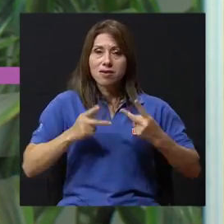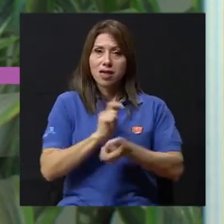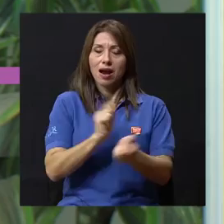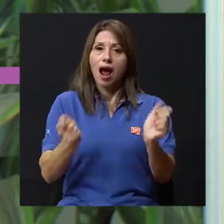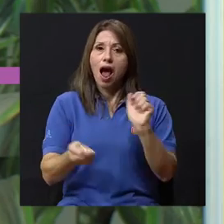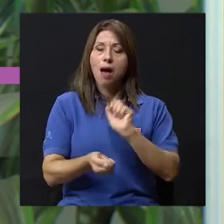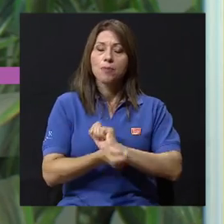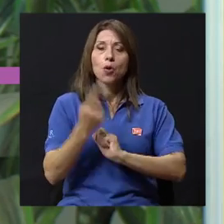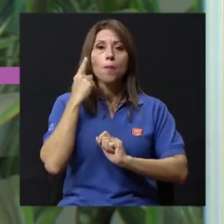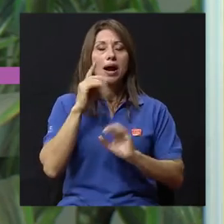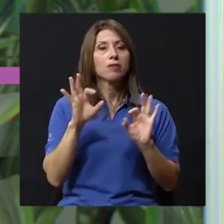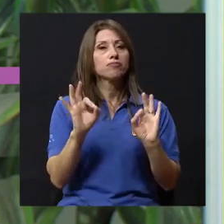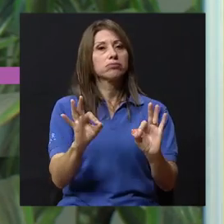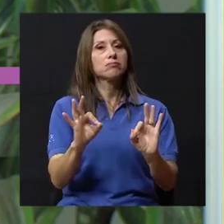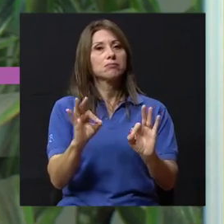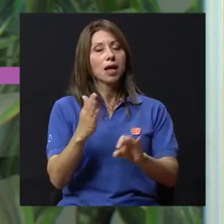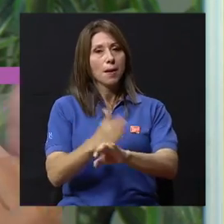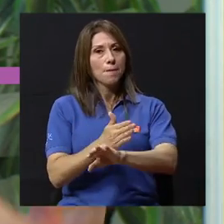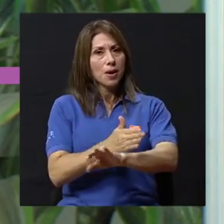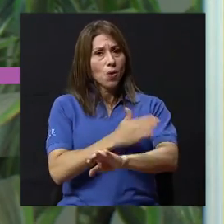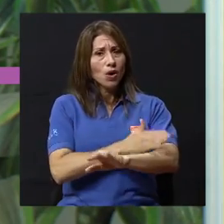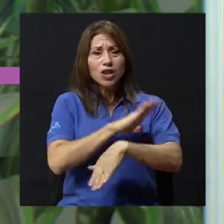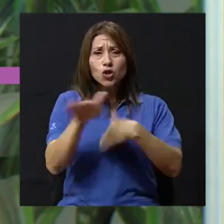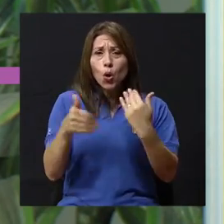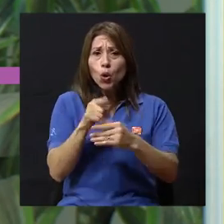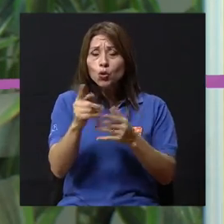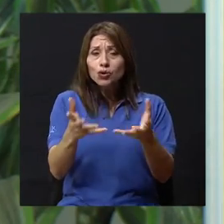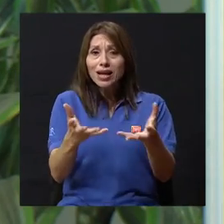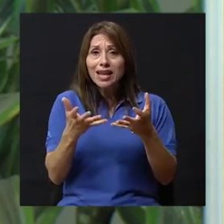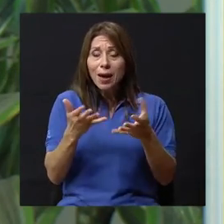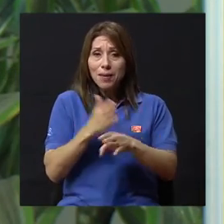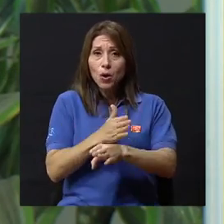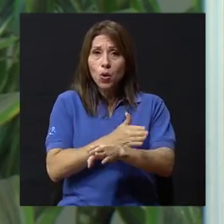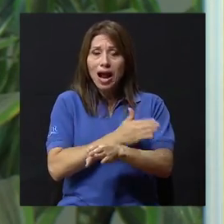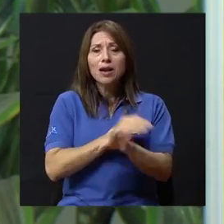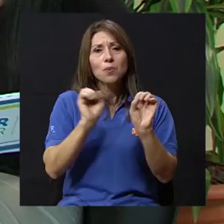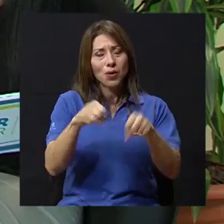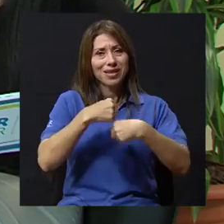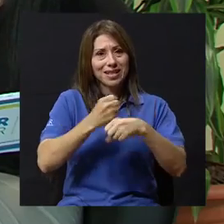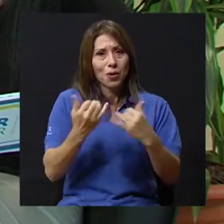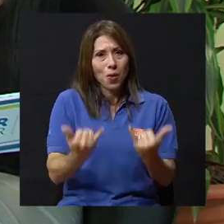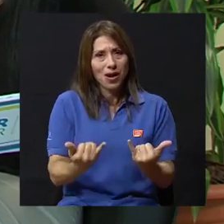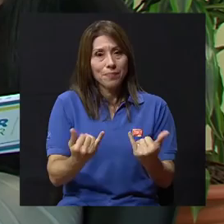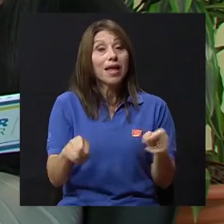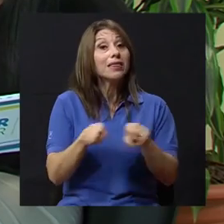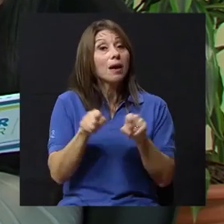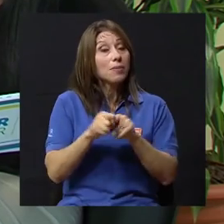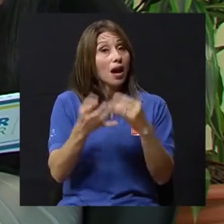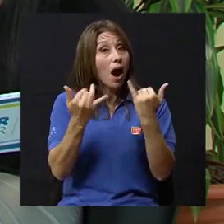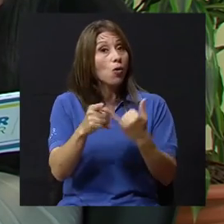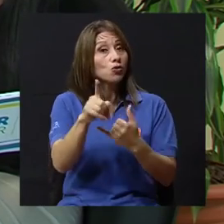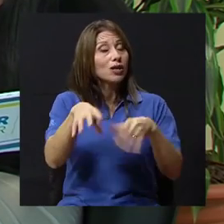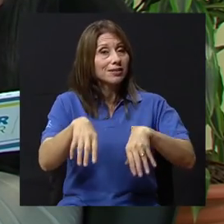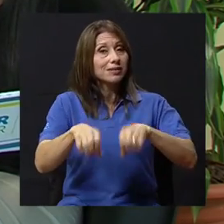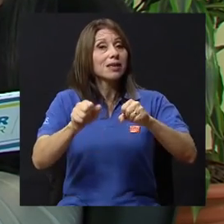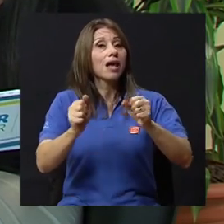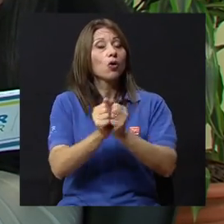es una oportunidad para que usted mejore todo lo que usted había querido mejorar en su vida, lo puede hacer ahora. Y también tiene una cita con su